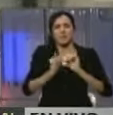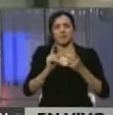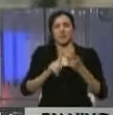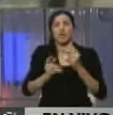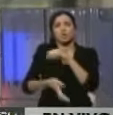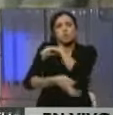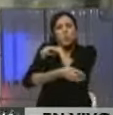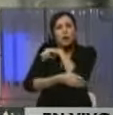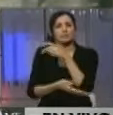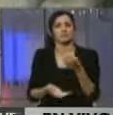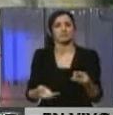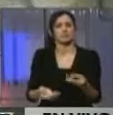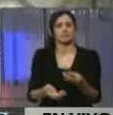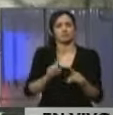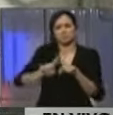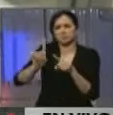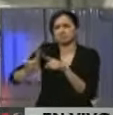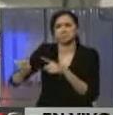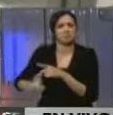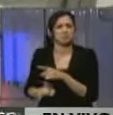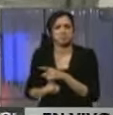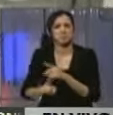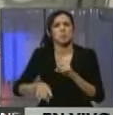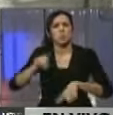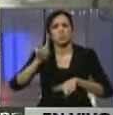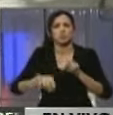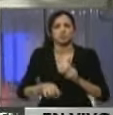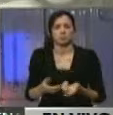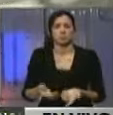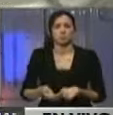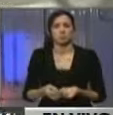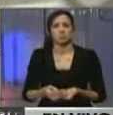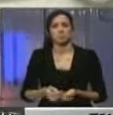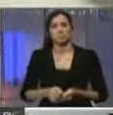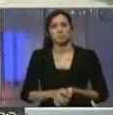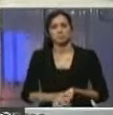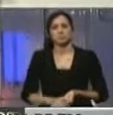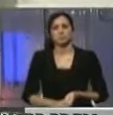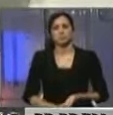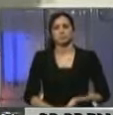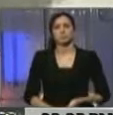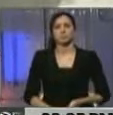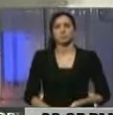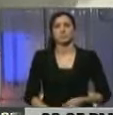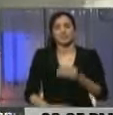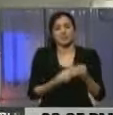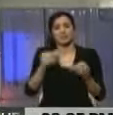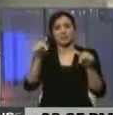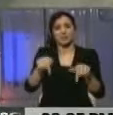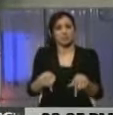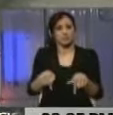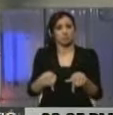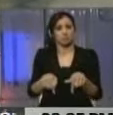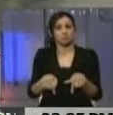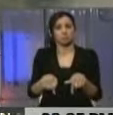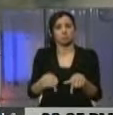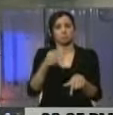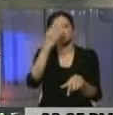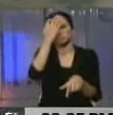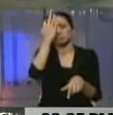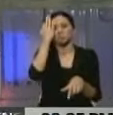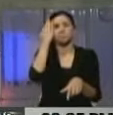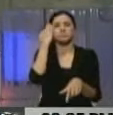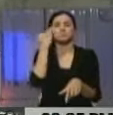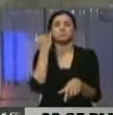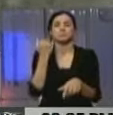sanitarias y otros productos que se hacen por aquí. Así,